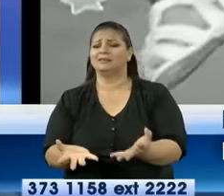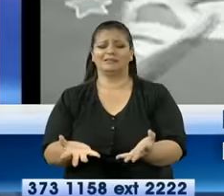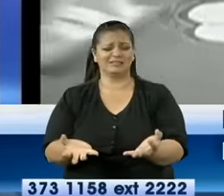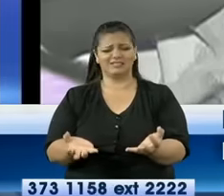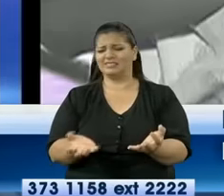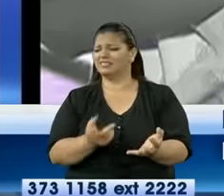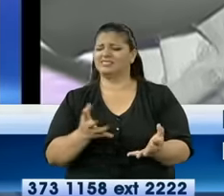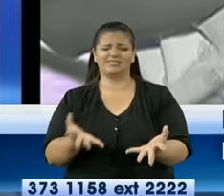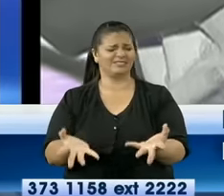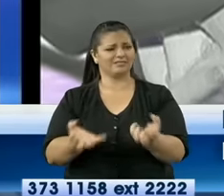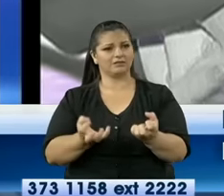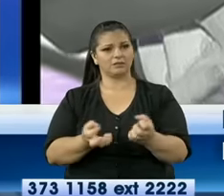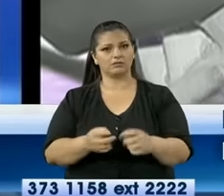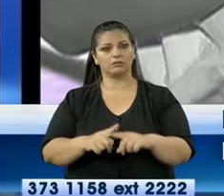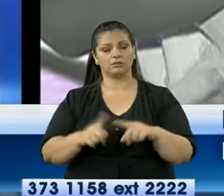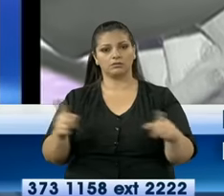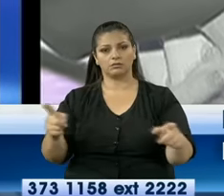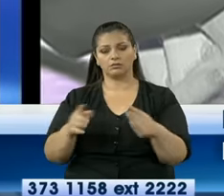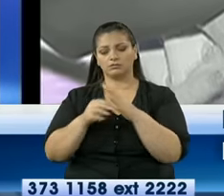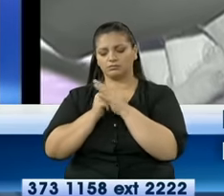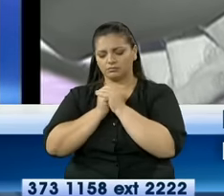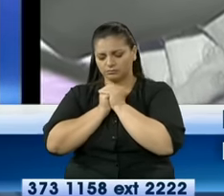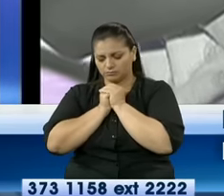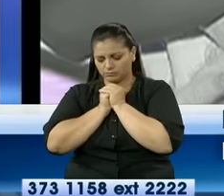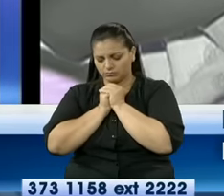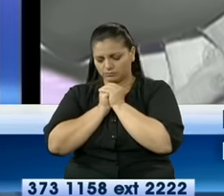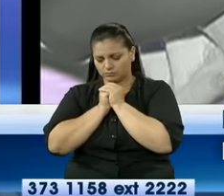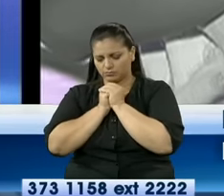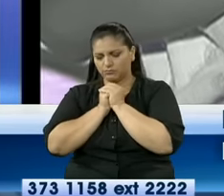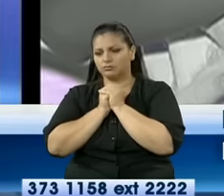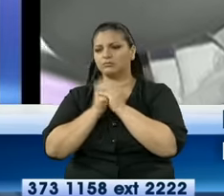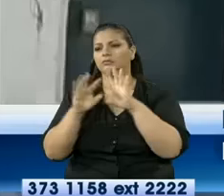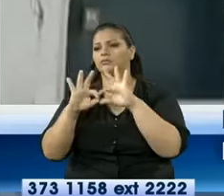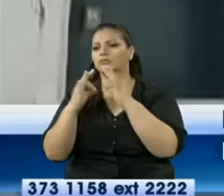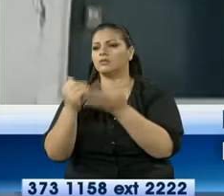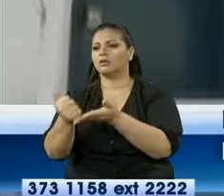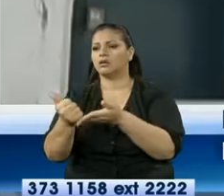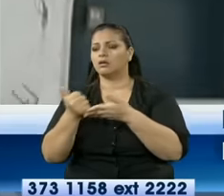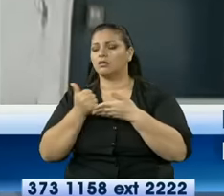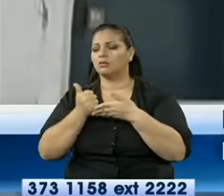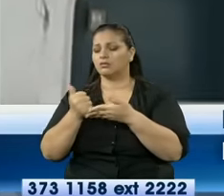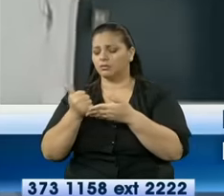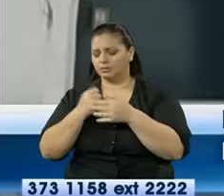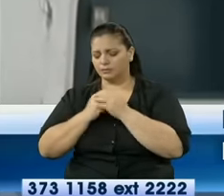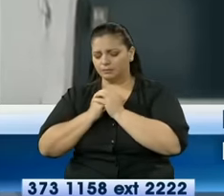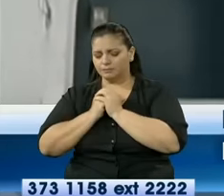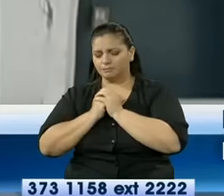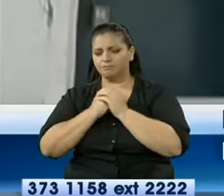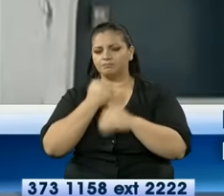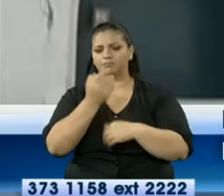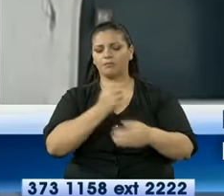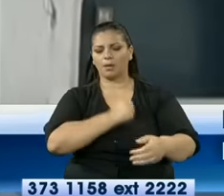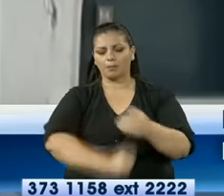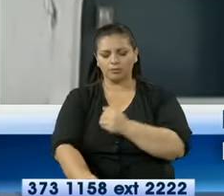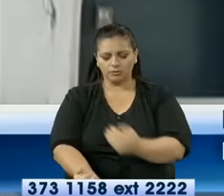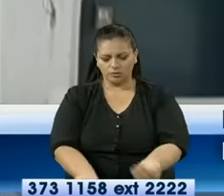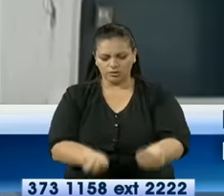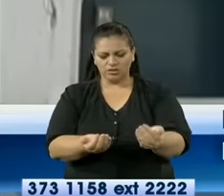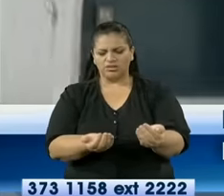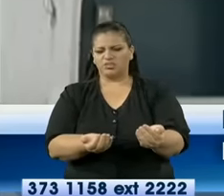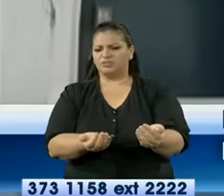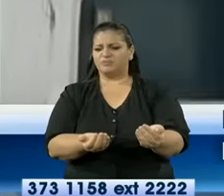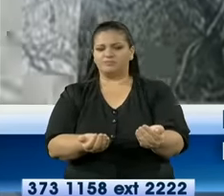de mi familia, la tengo y la quiero, la amo. En Chanduy, provincia de Santa Elena, con cámara de